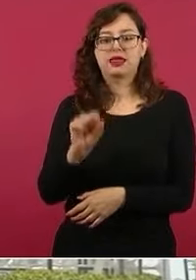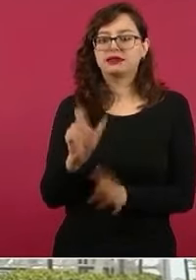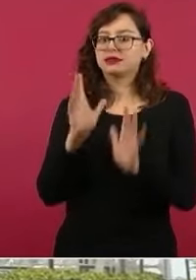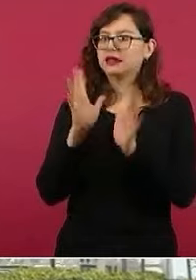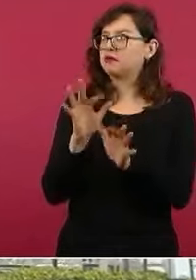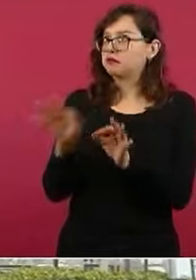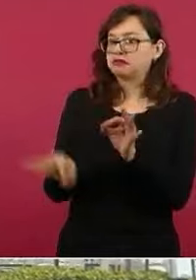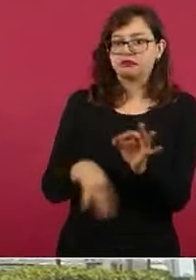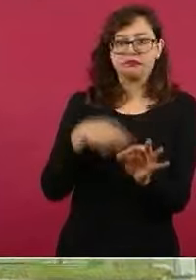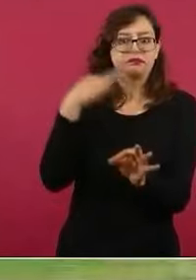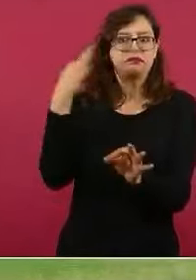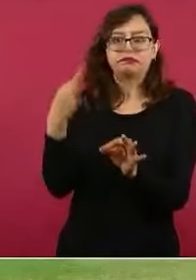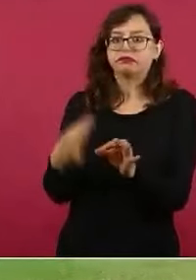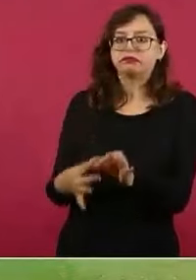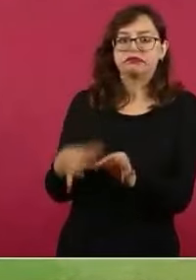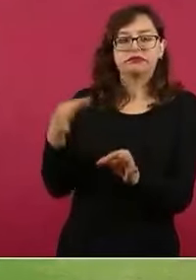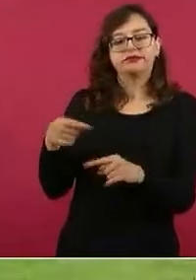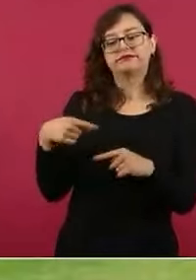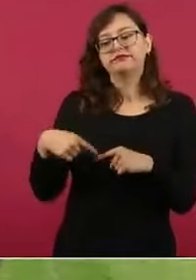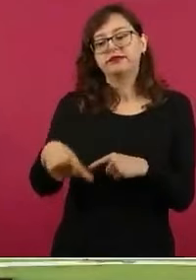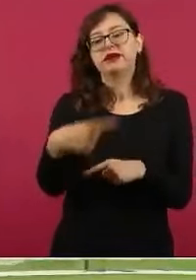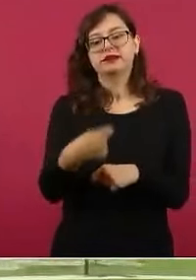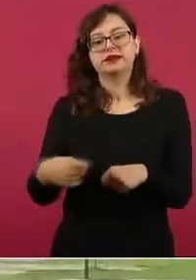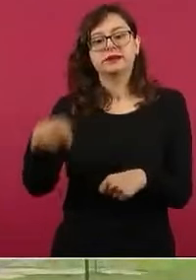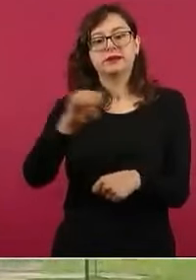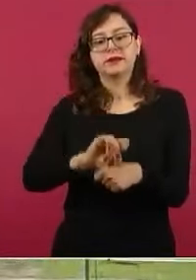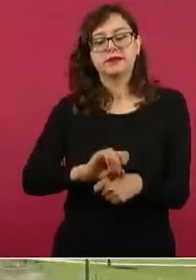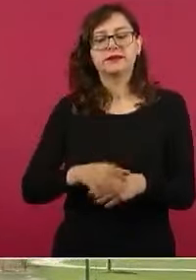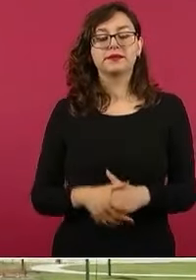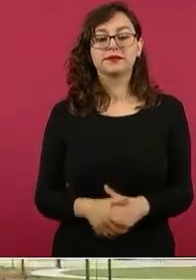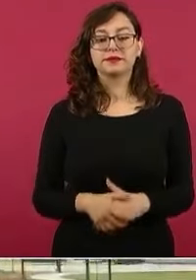módulos. Va el reporte de esta semana.